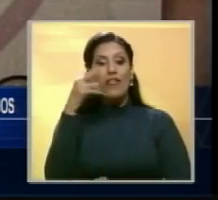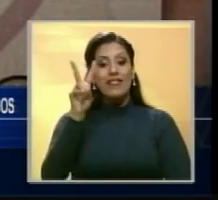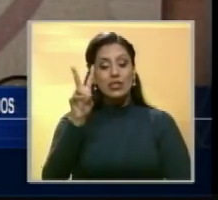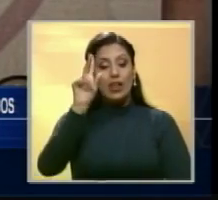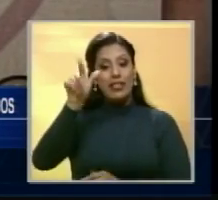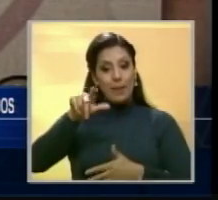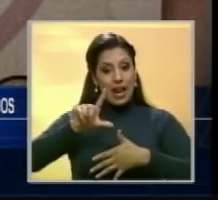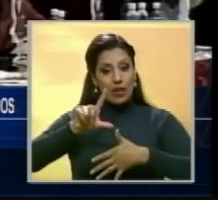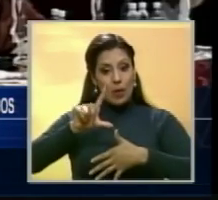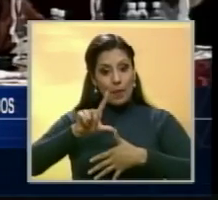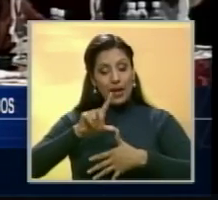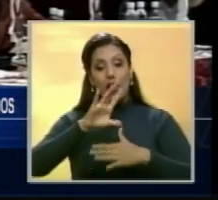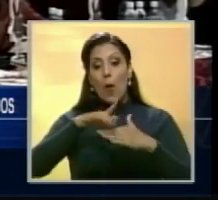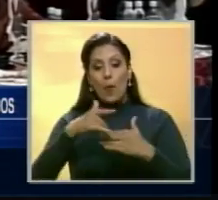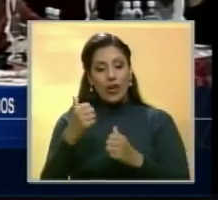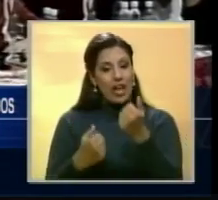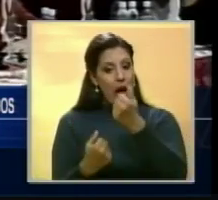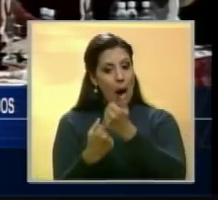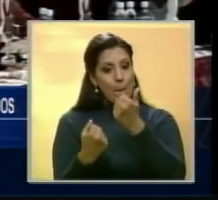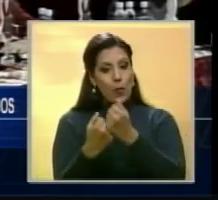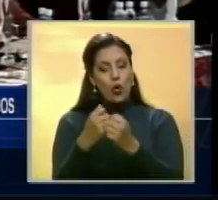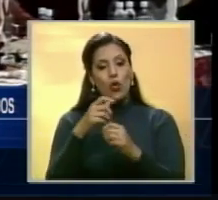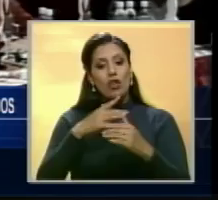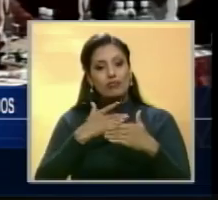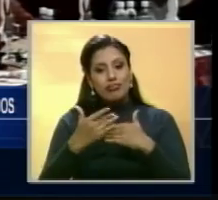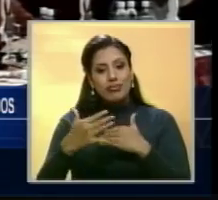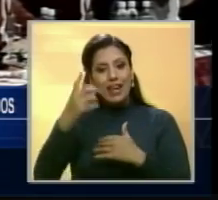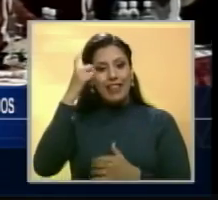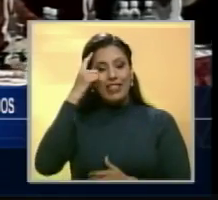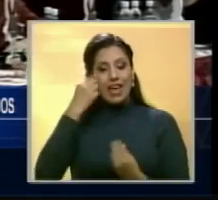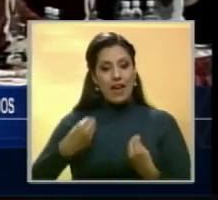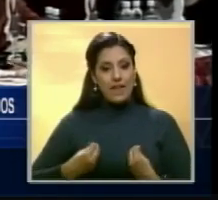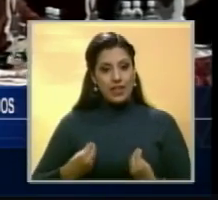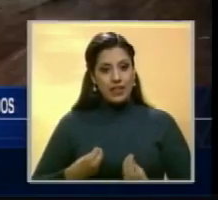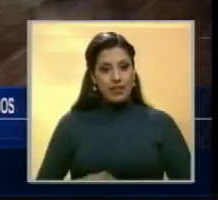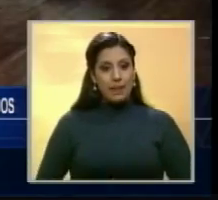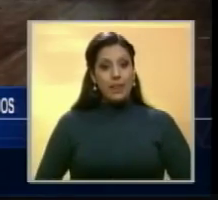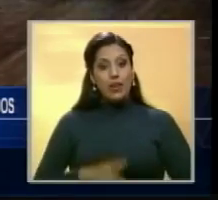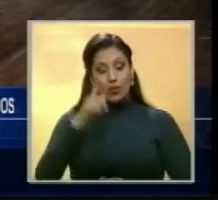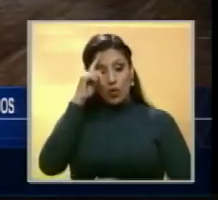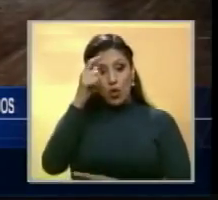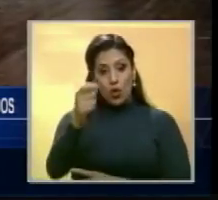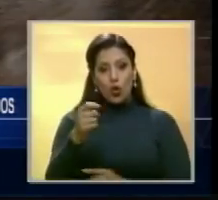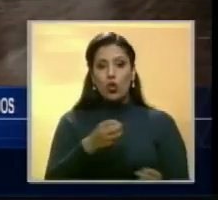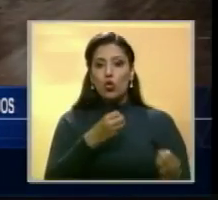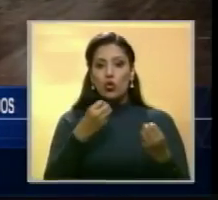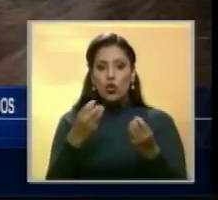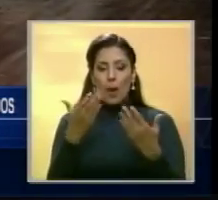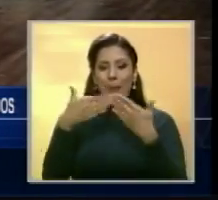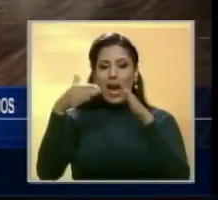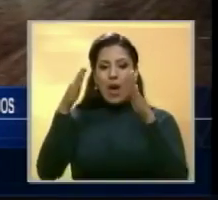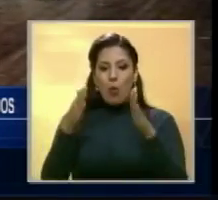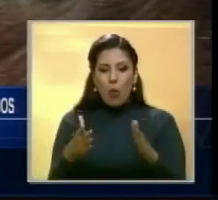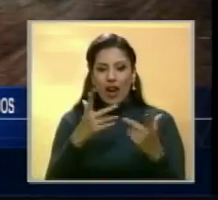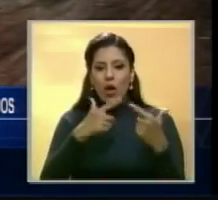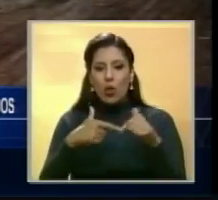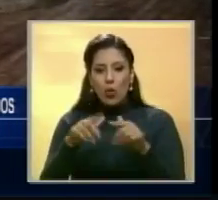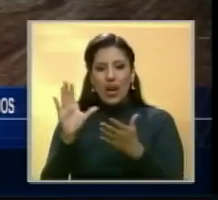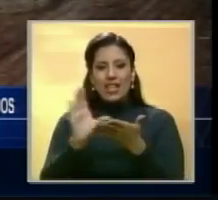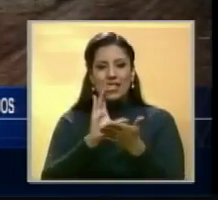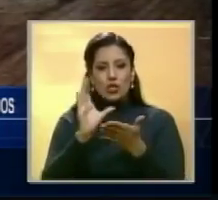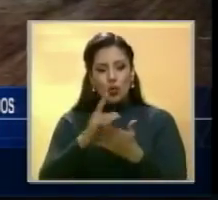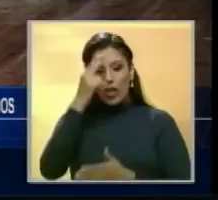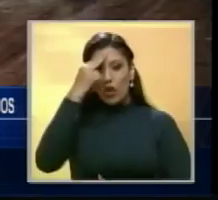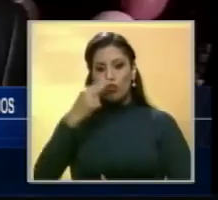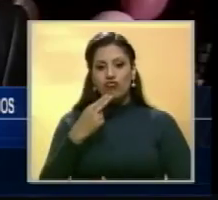y latinoamericana por su aporte para la prolongación de la vida. La gala de entrega tuvo lugar en el Colegio San José de la ciudad de